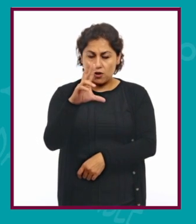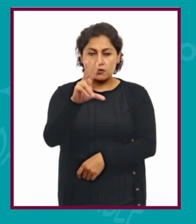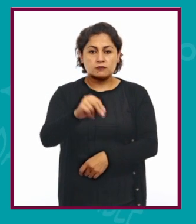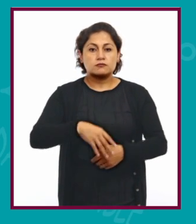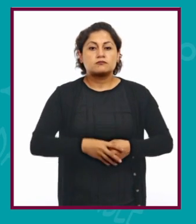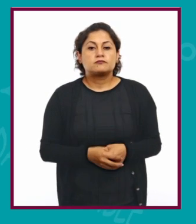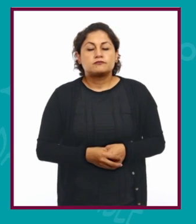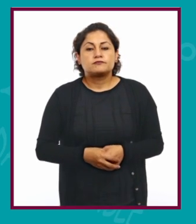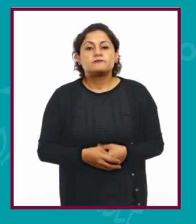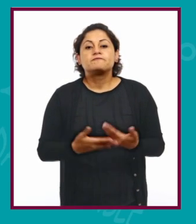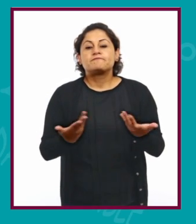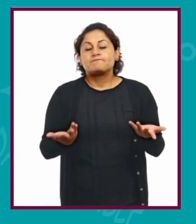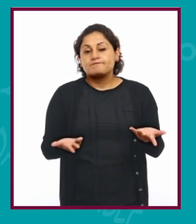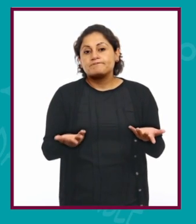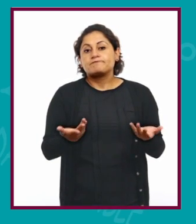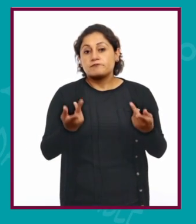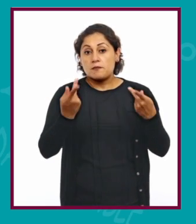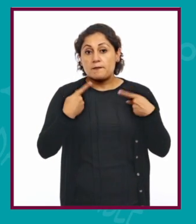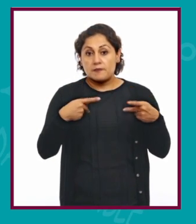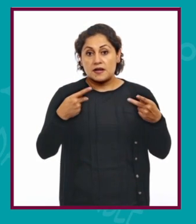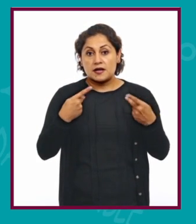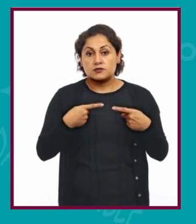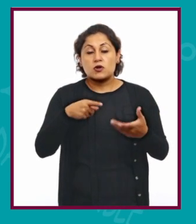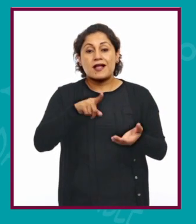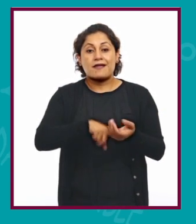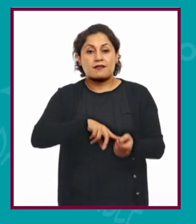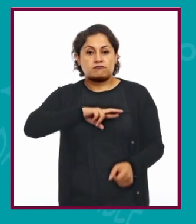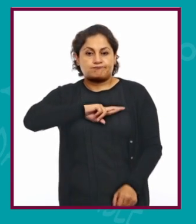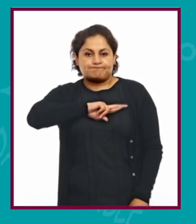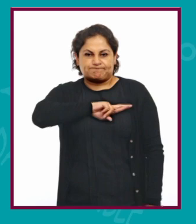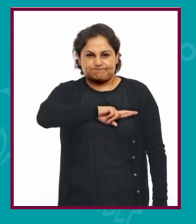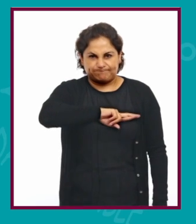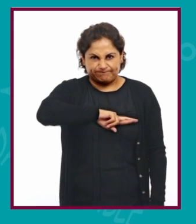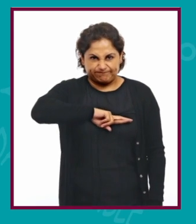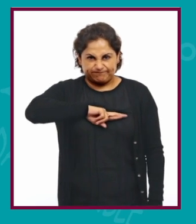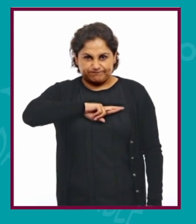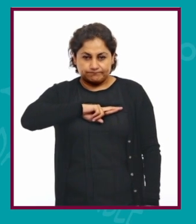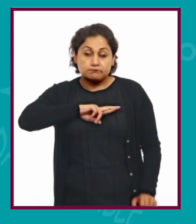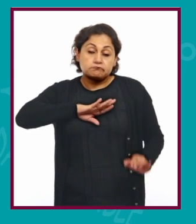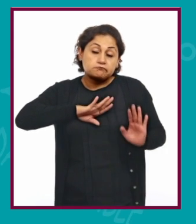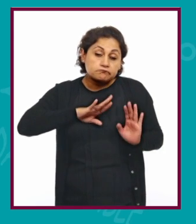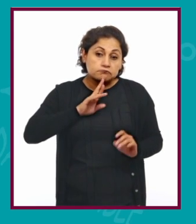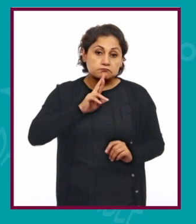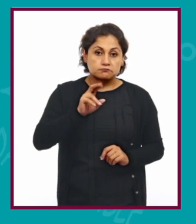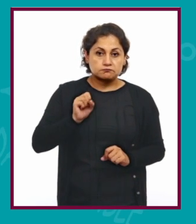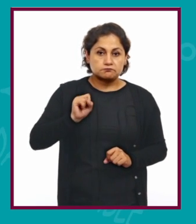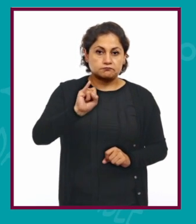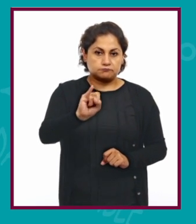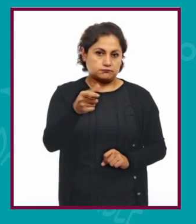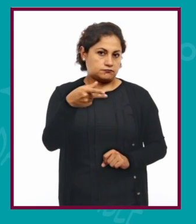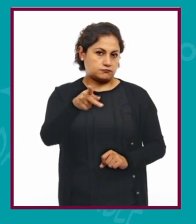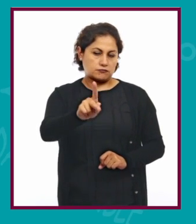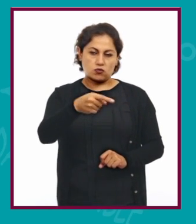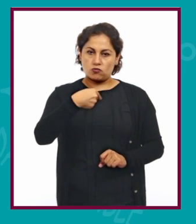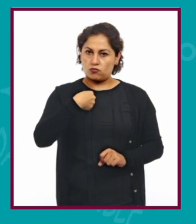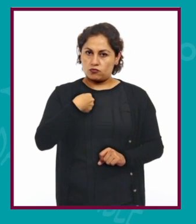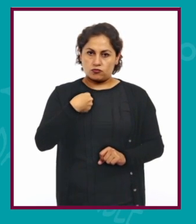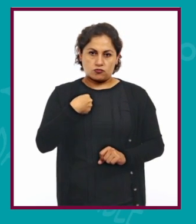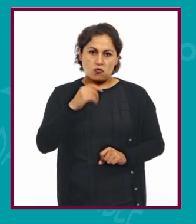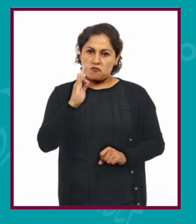una persona que te hizo sufrir. Para las personas rencorosas, bueno, su respuesta sería sí. Sin embargo,